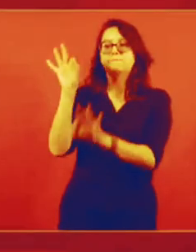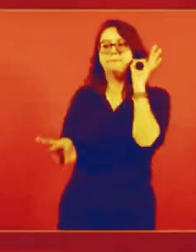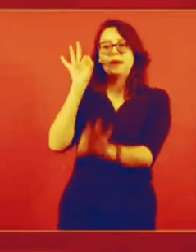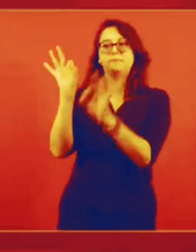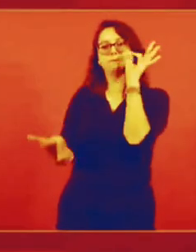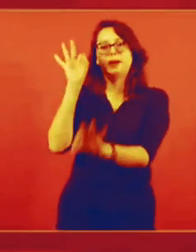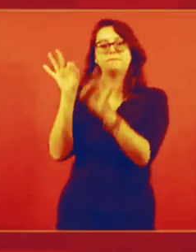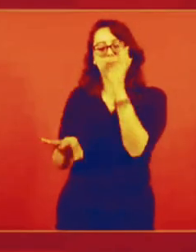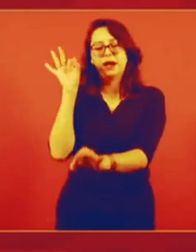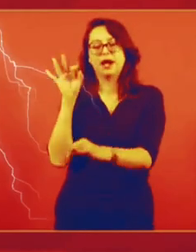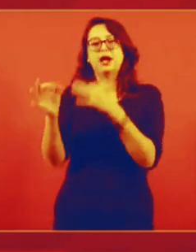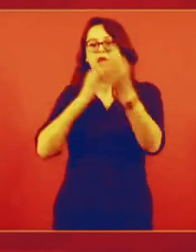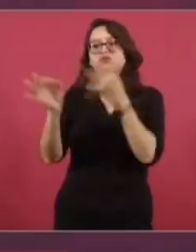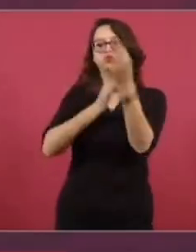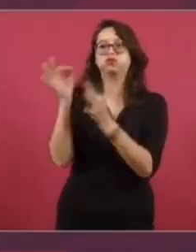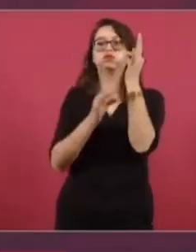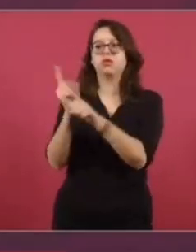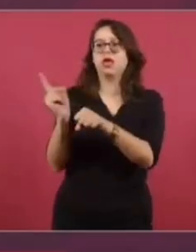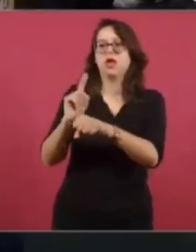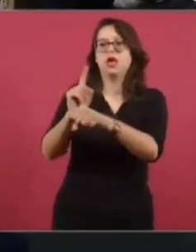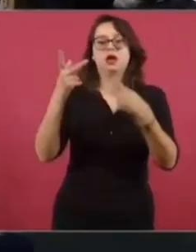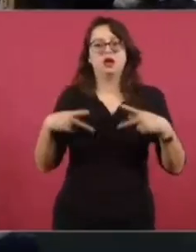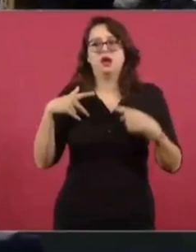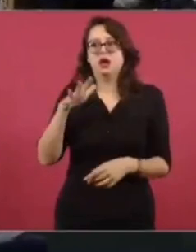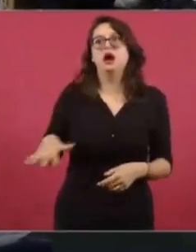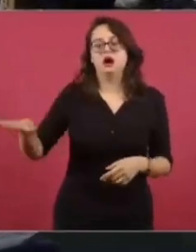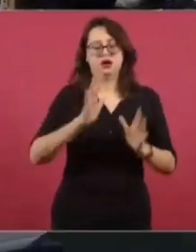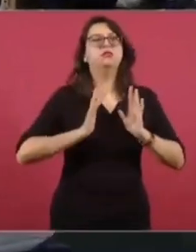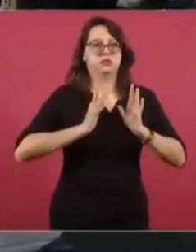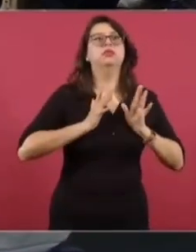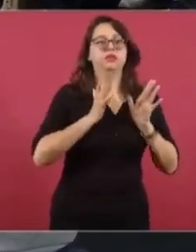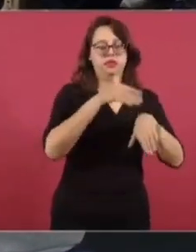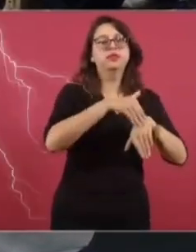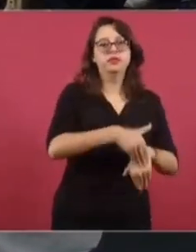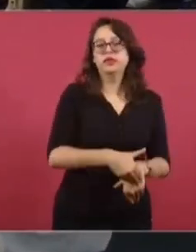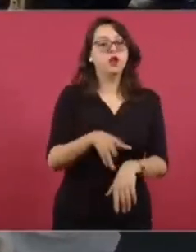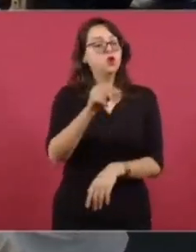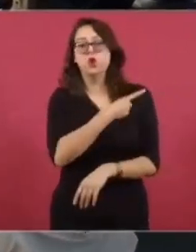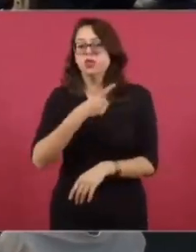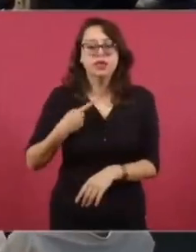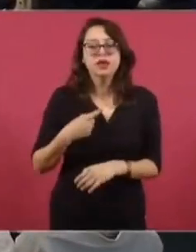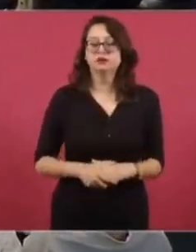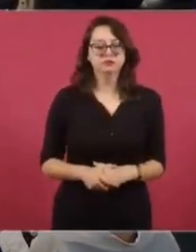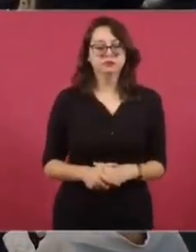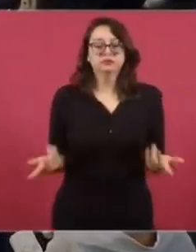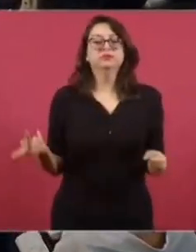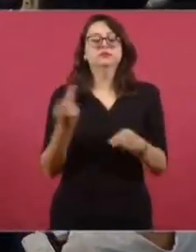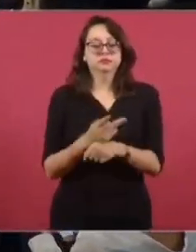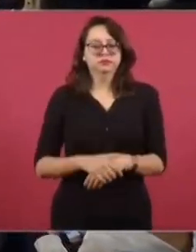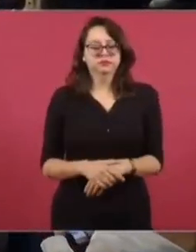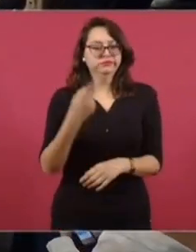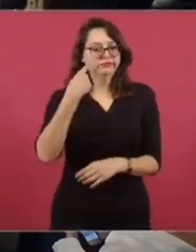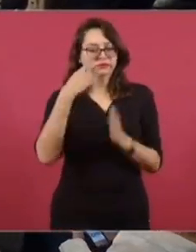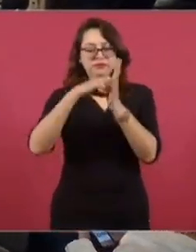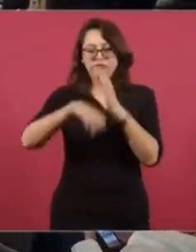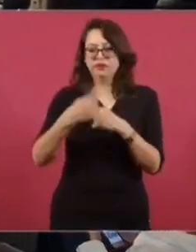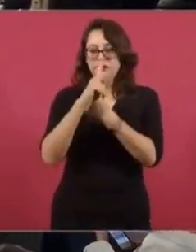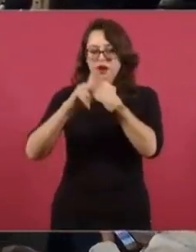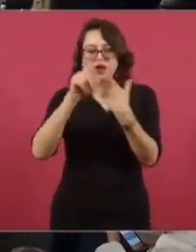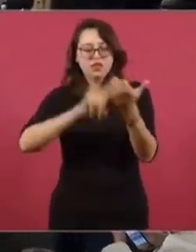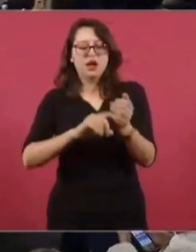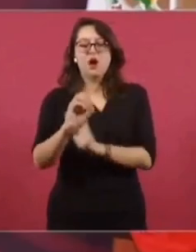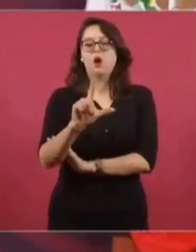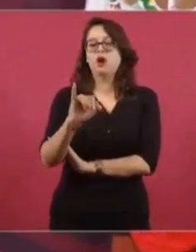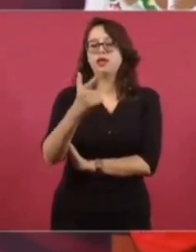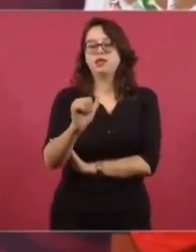de Estado, técnicos o mediáticos. Por ejemplo, si la oligarquía de un país, los dueños del dinero, los